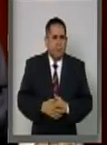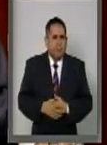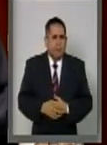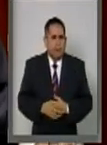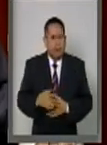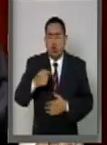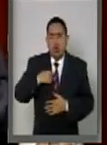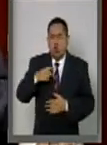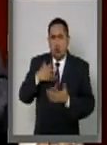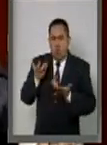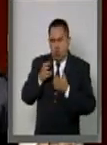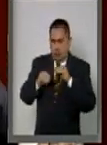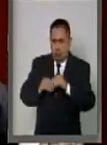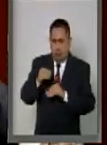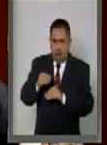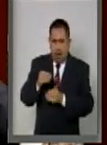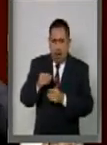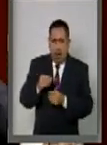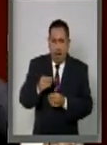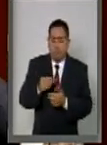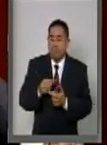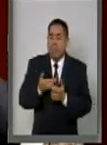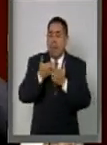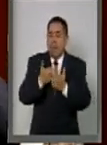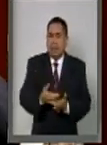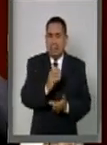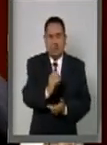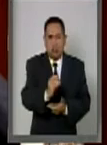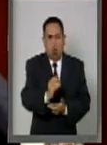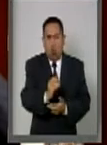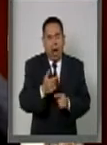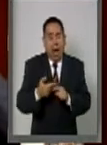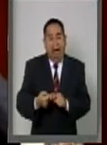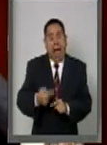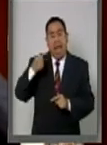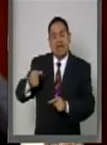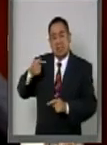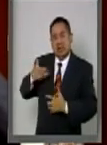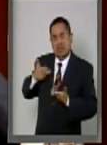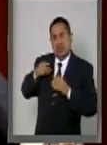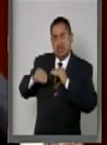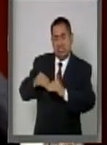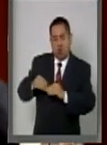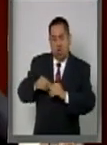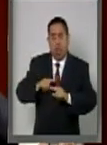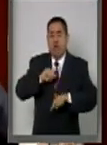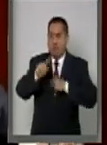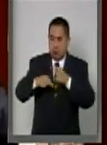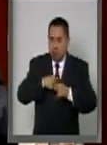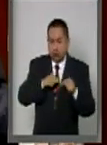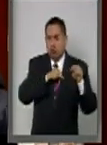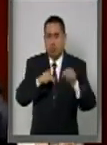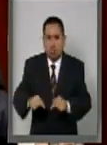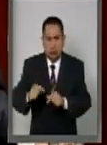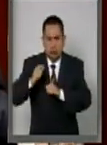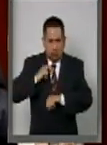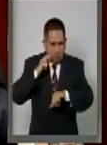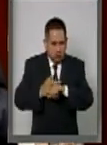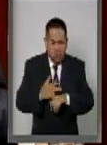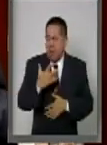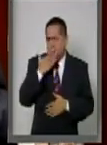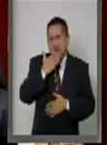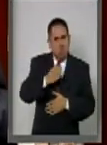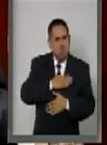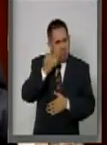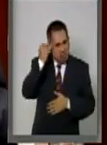el presupuesto base cero. Se elaboró antes de mi llegada a la Secretaría y con cargo a ello puedo señalar que fue